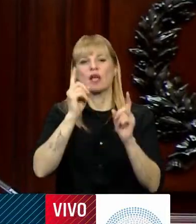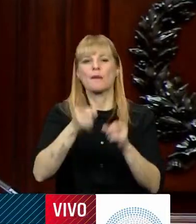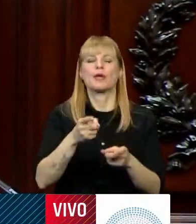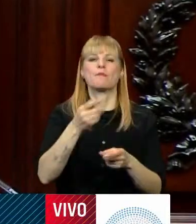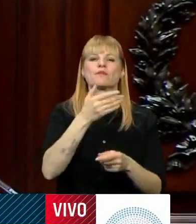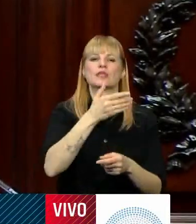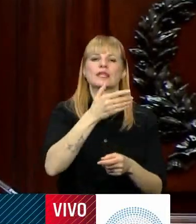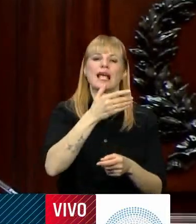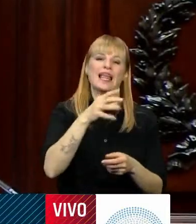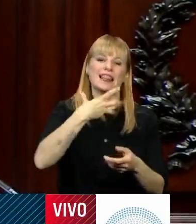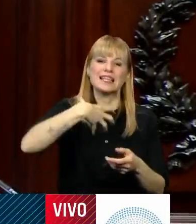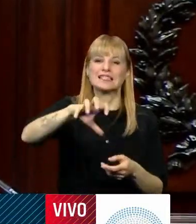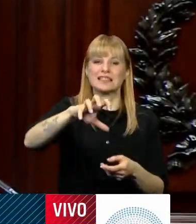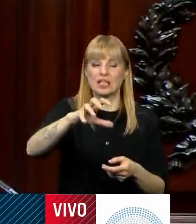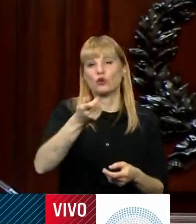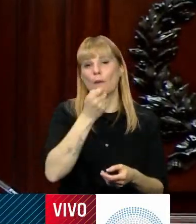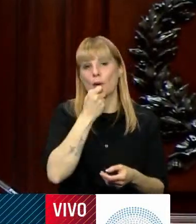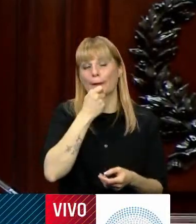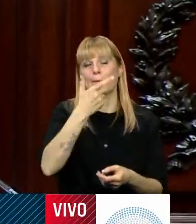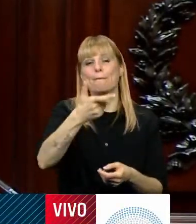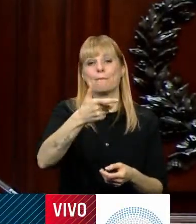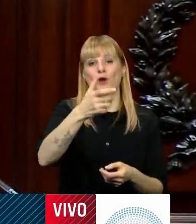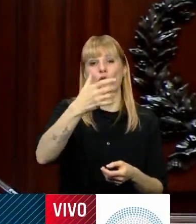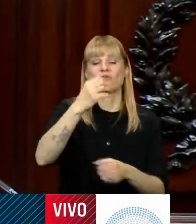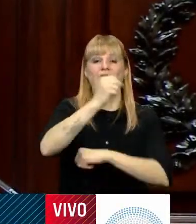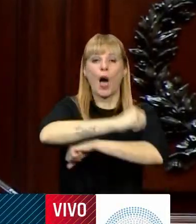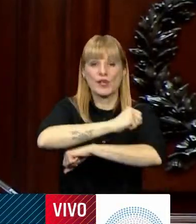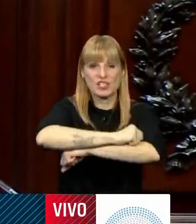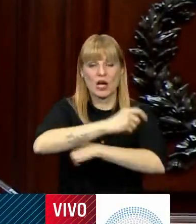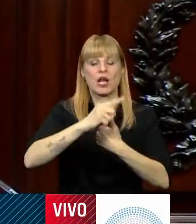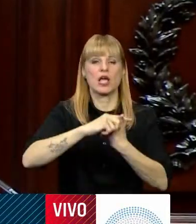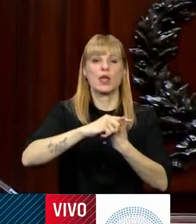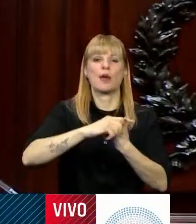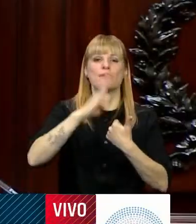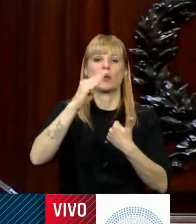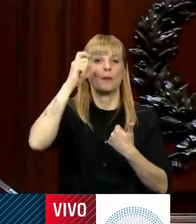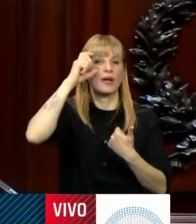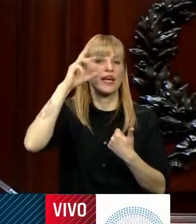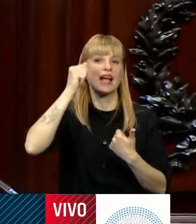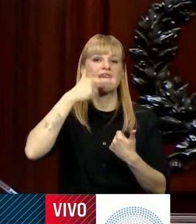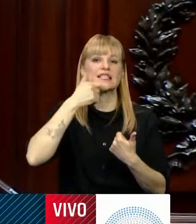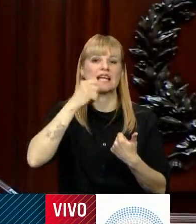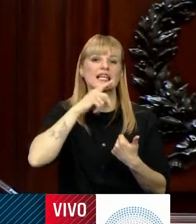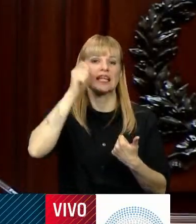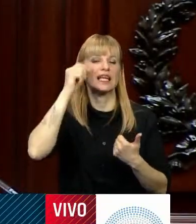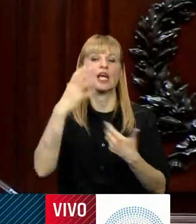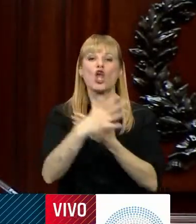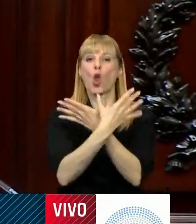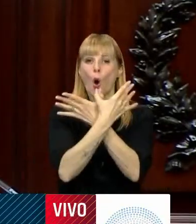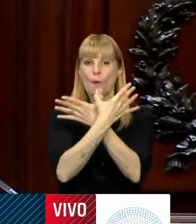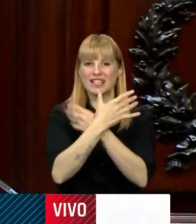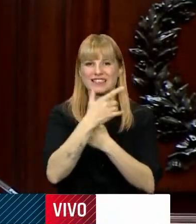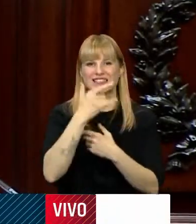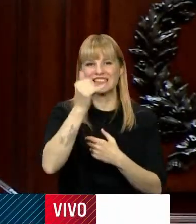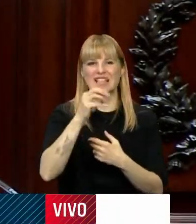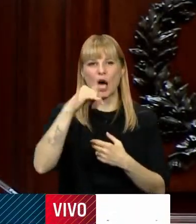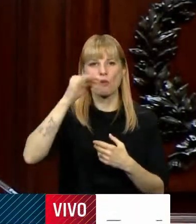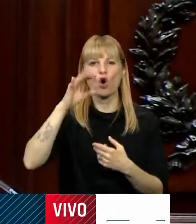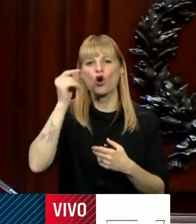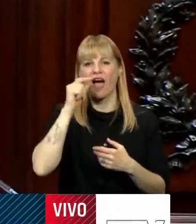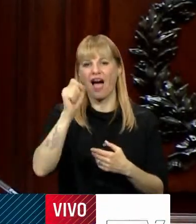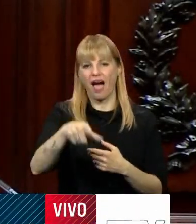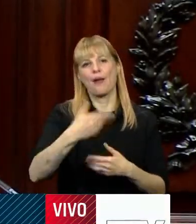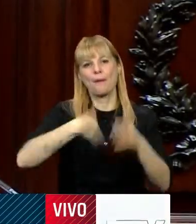el exoficialismo. A modo de ejemplo, Avellaneda, Berazategui y Lomas de Zamora